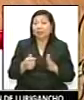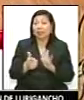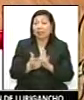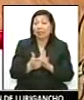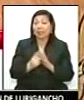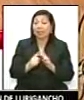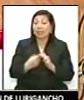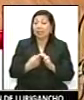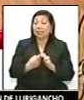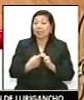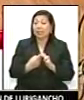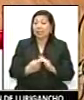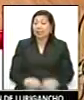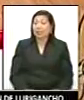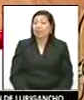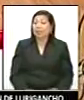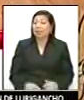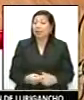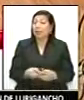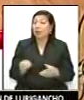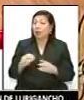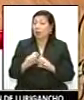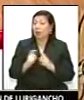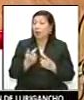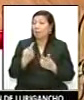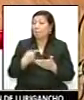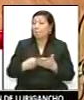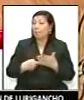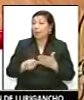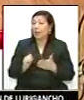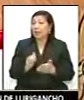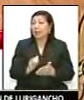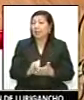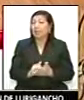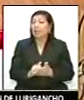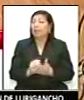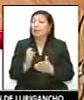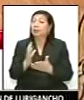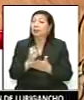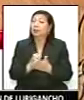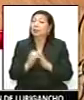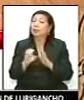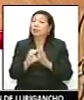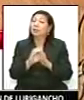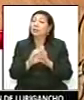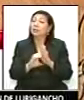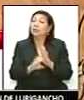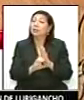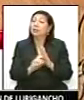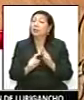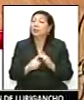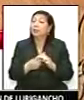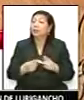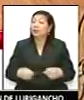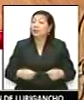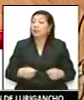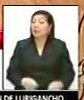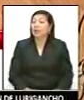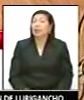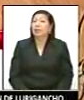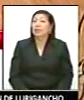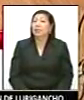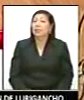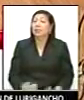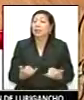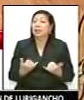se origina en una iniciativa congresal, transgrediendo la restricción constitucional de iniciativa de gastos. Al